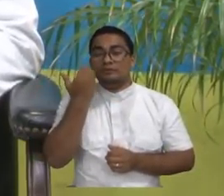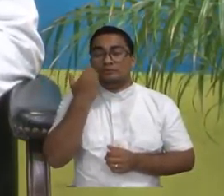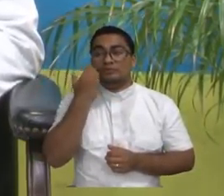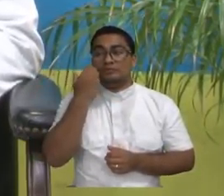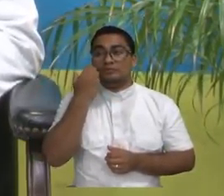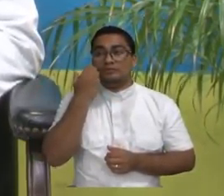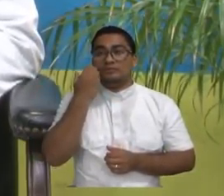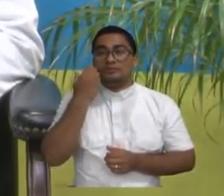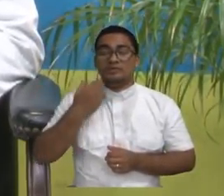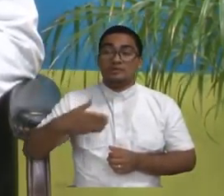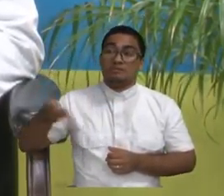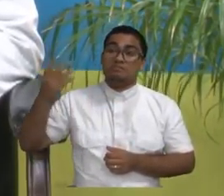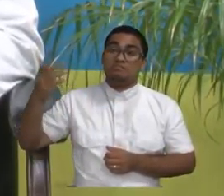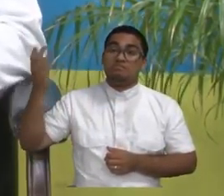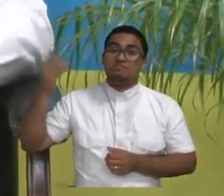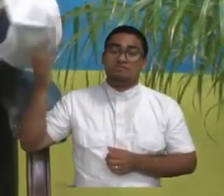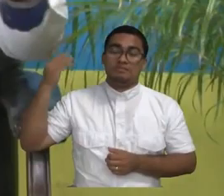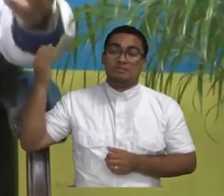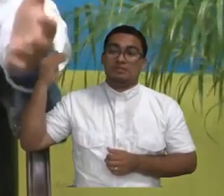tiempos